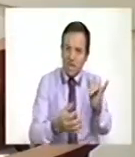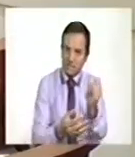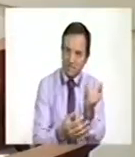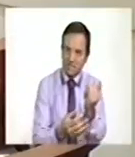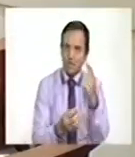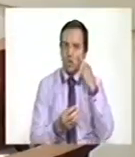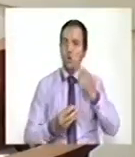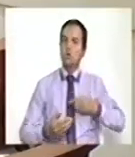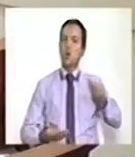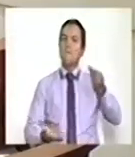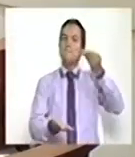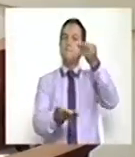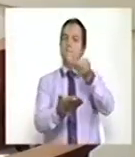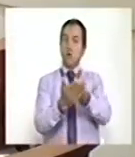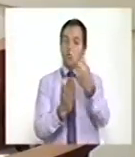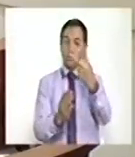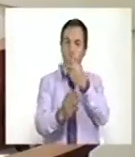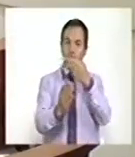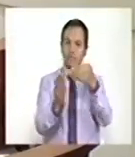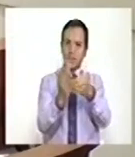fueron realizados,